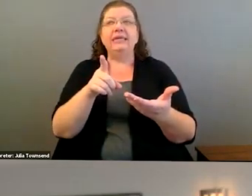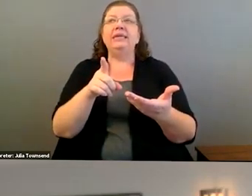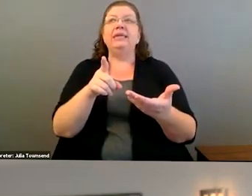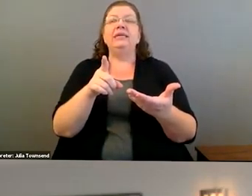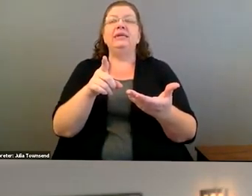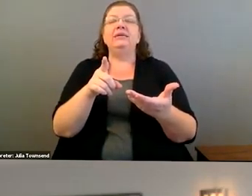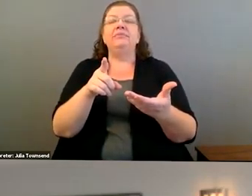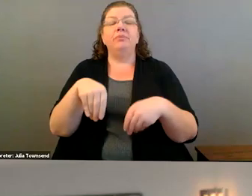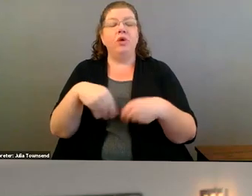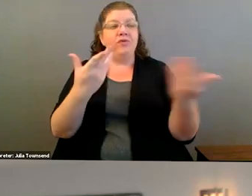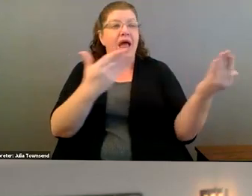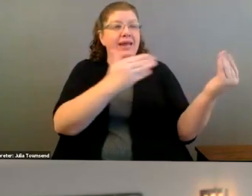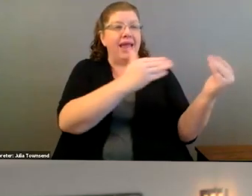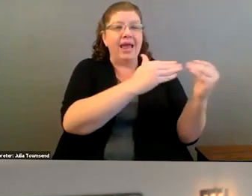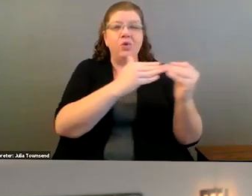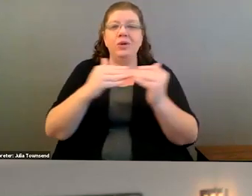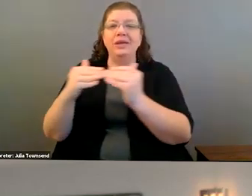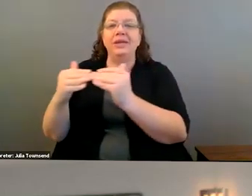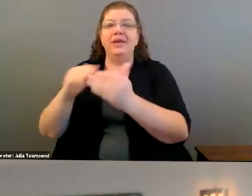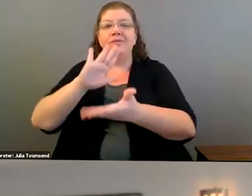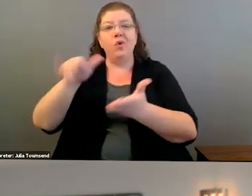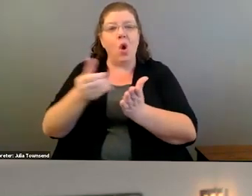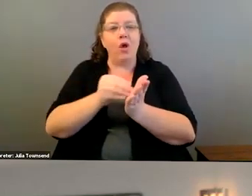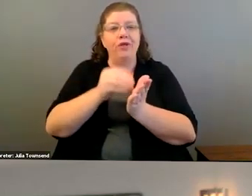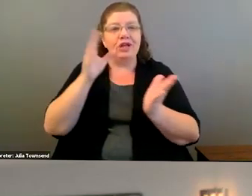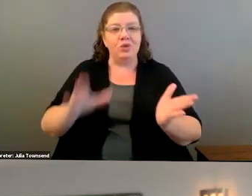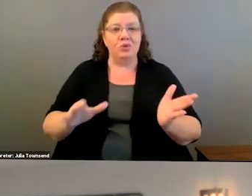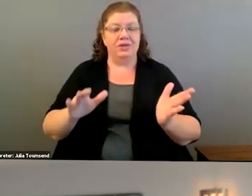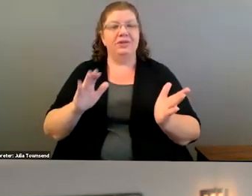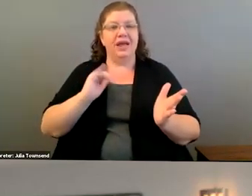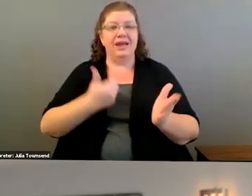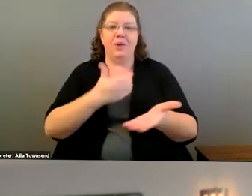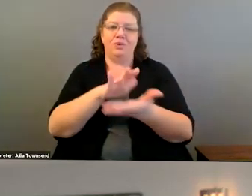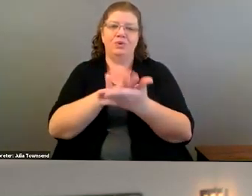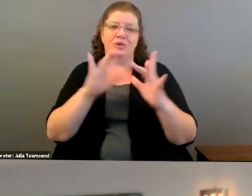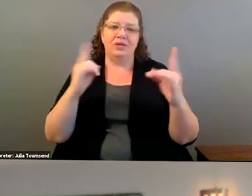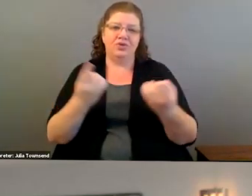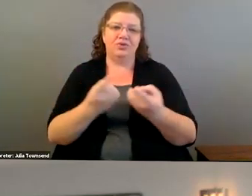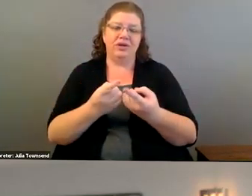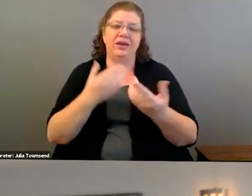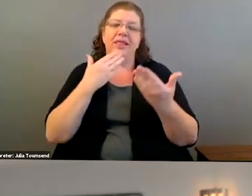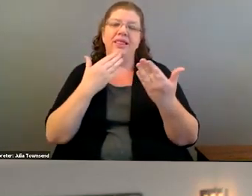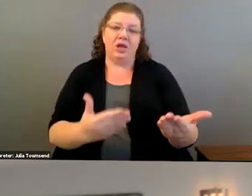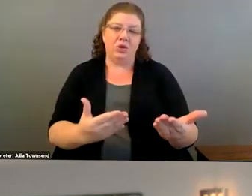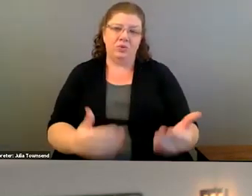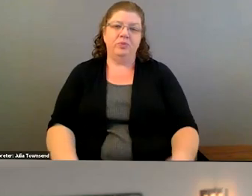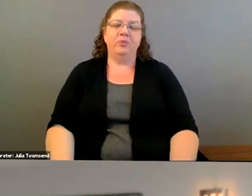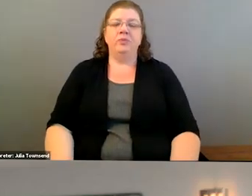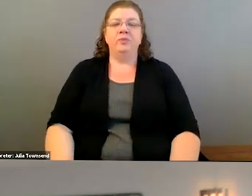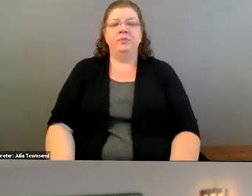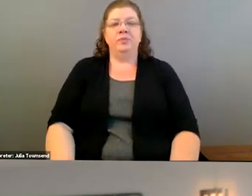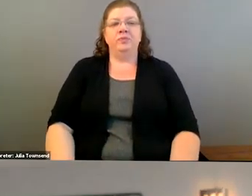que proporcione equidad para todos los estudiantes en nuestro distrito gracias